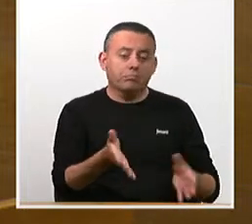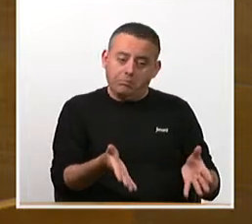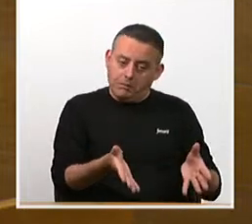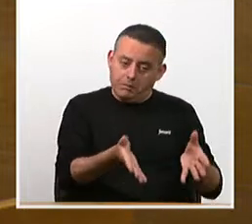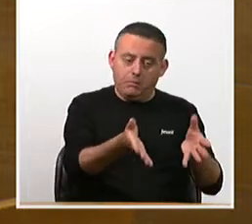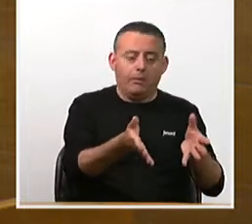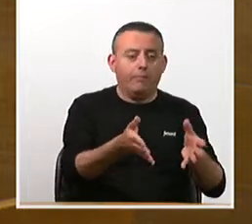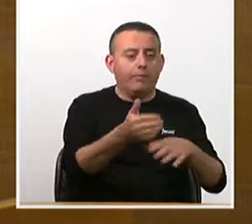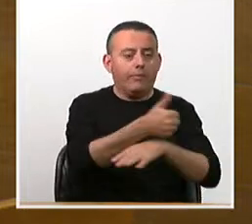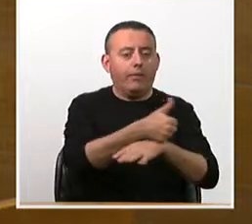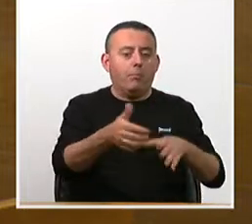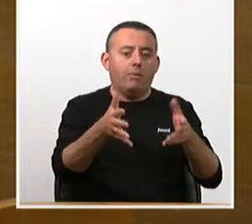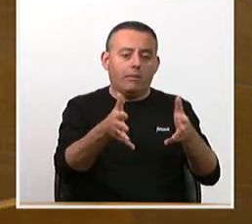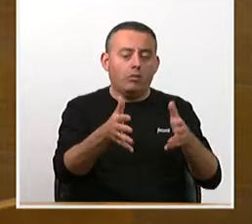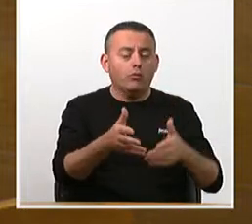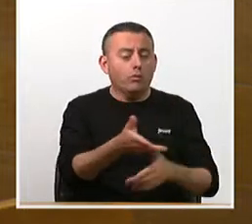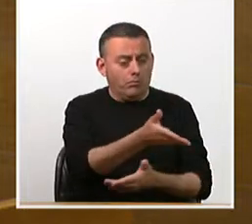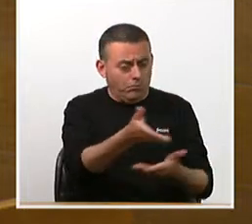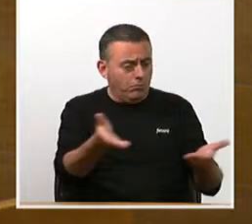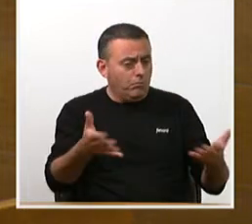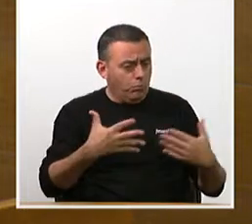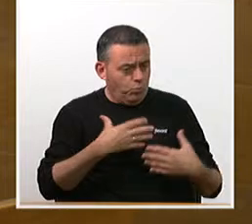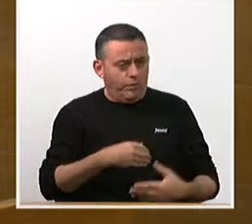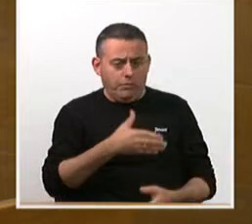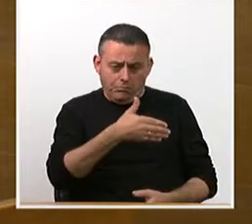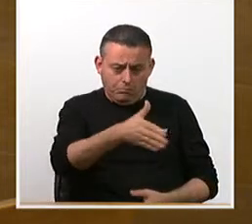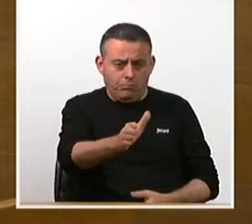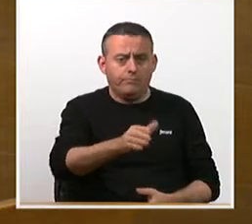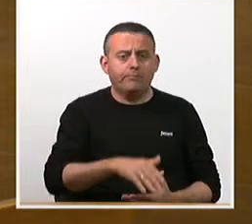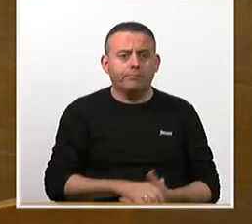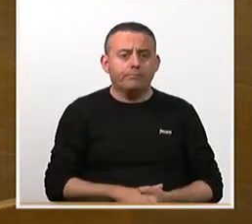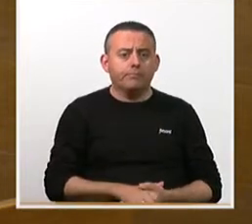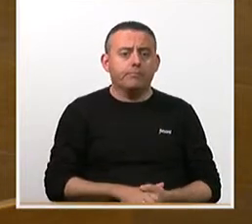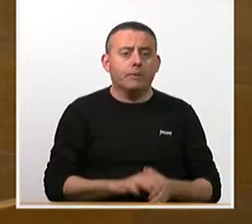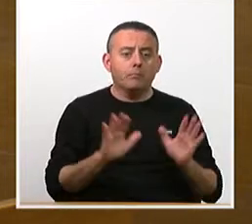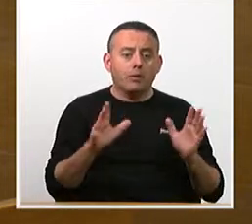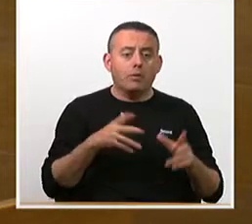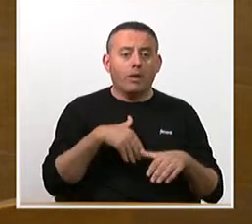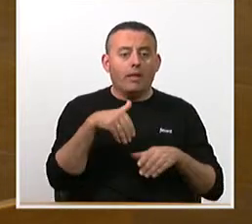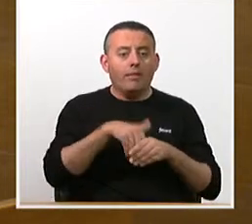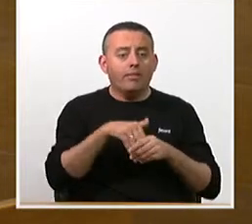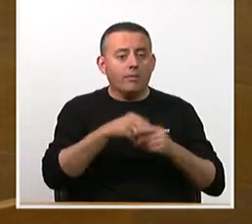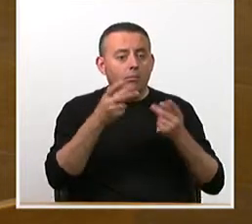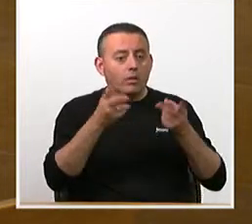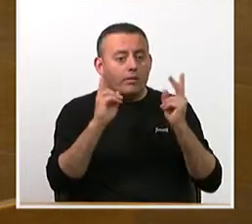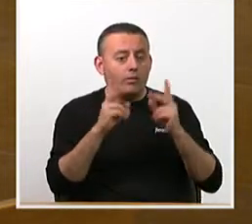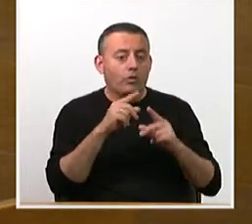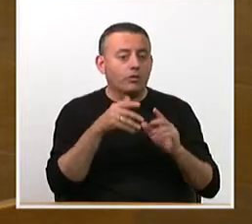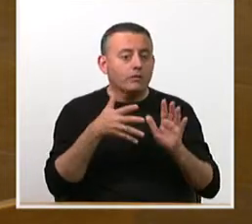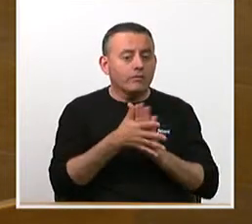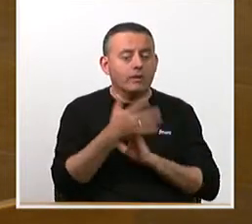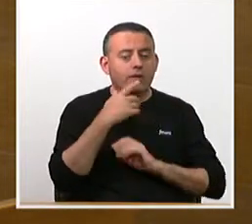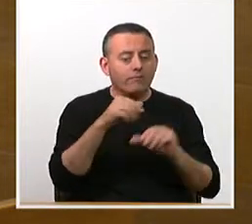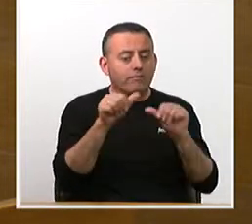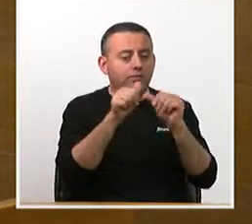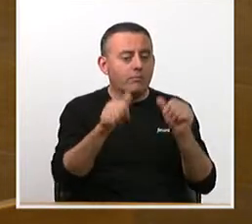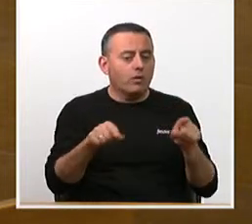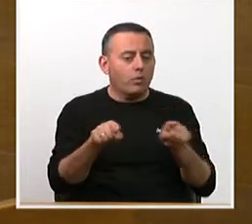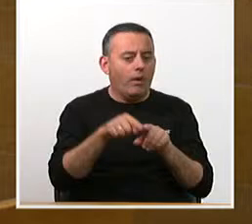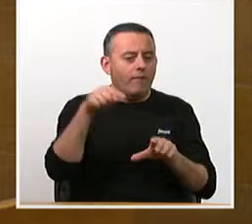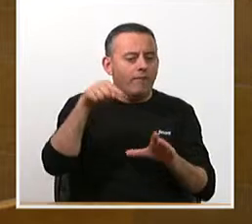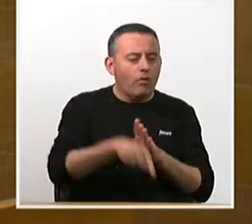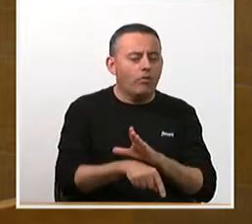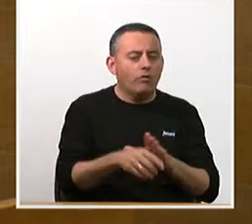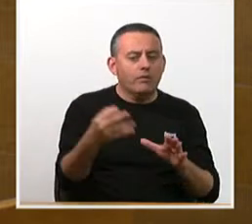y figures que en democracia formes son el F independ del